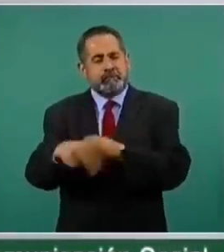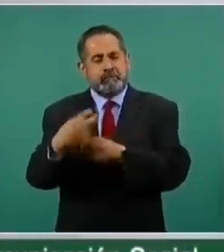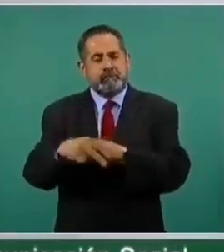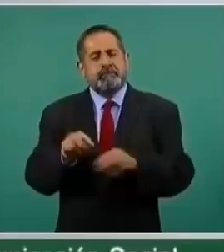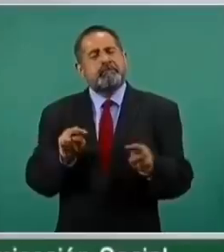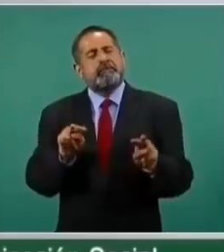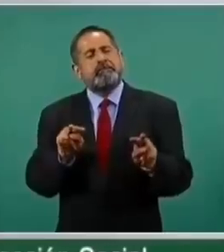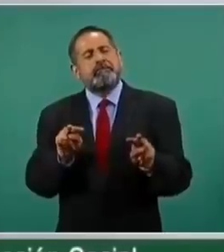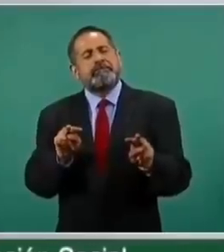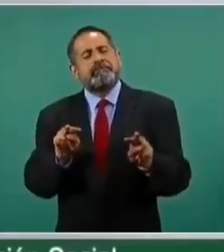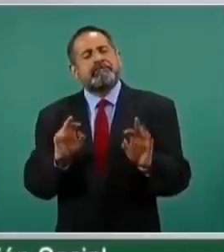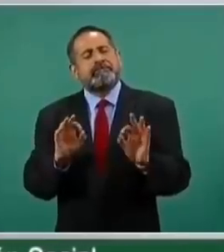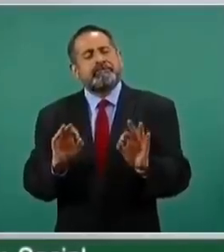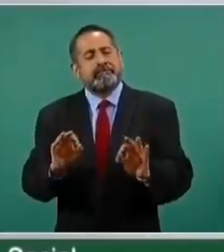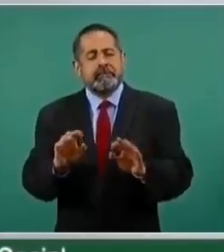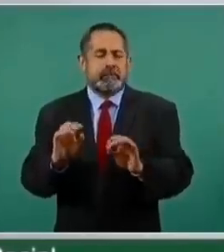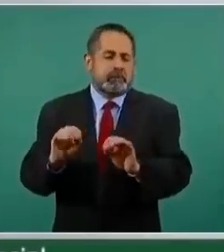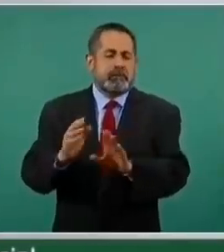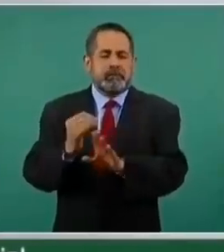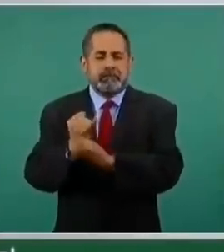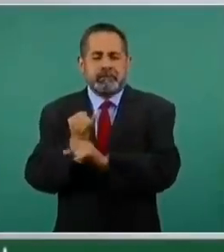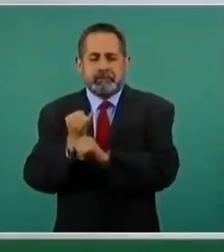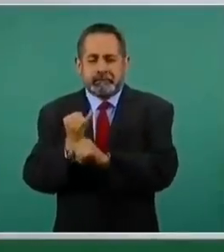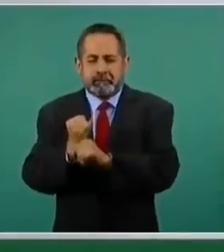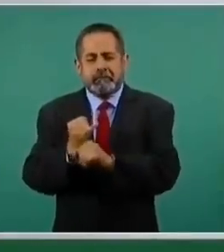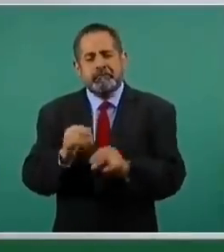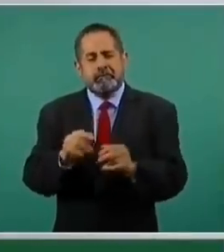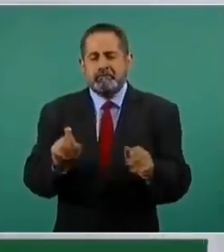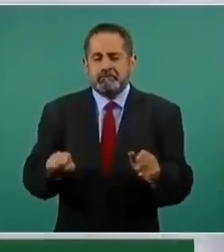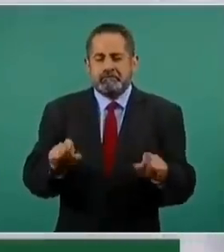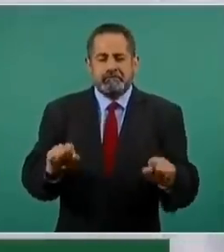televisión, el internet,